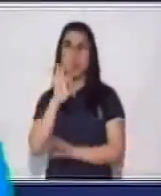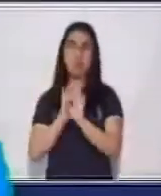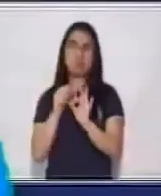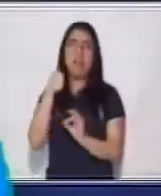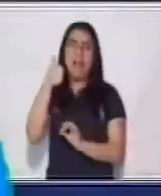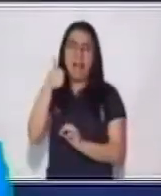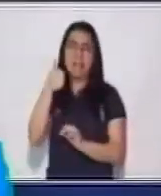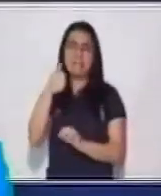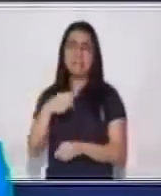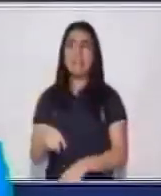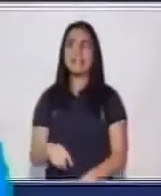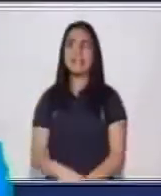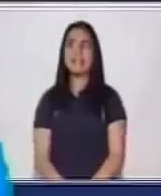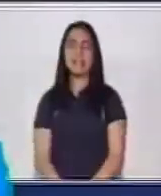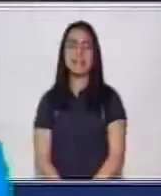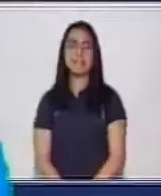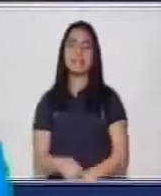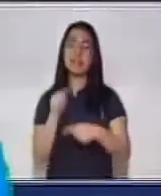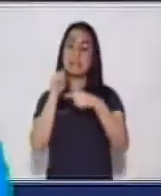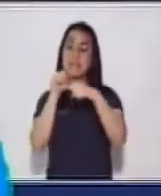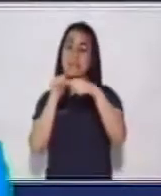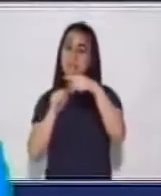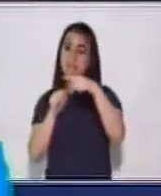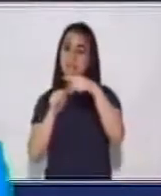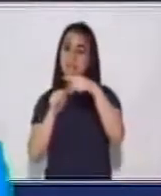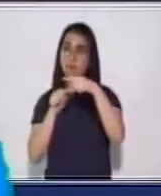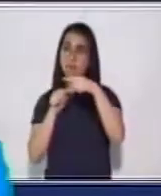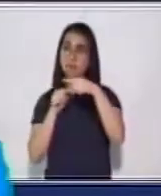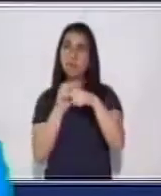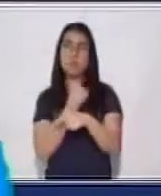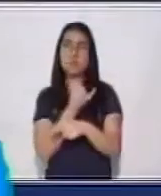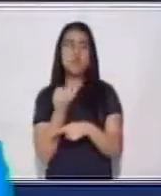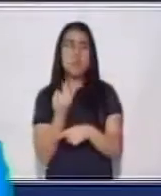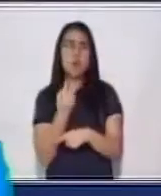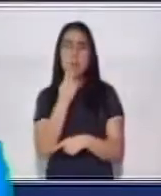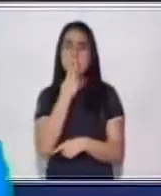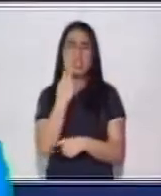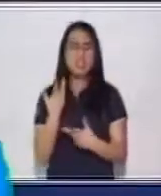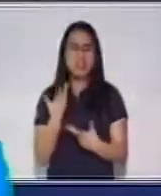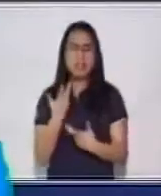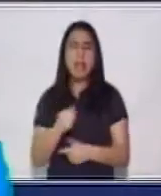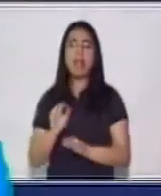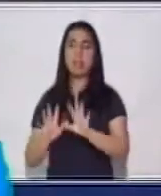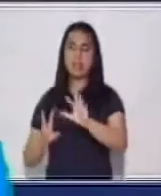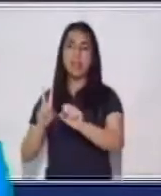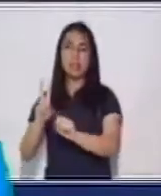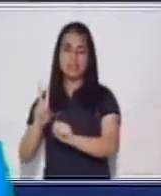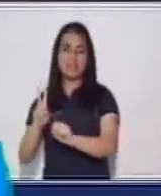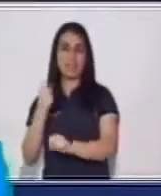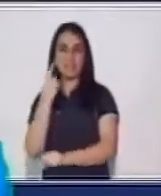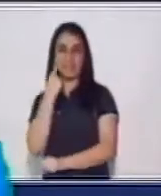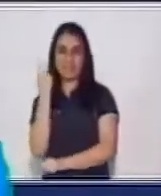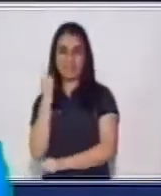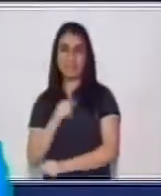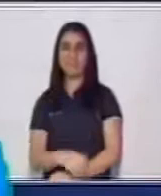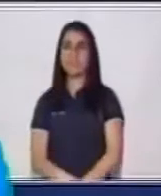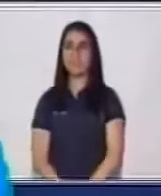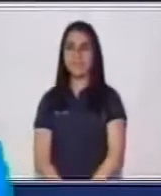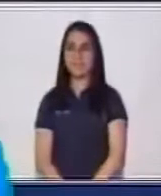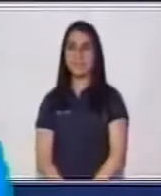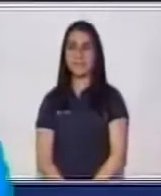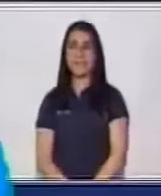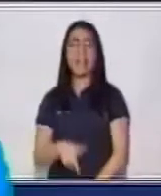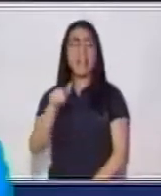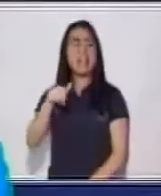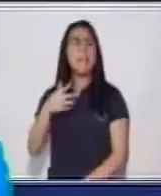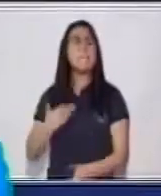Acá para despejar el lado A es un poquito más sencillo, porque el 12 que está dividiendo